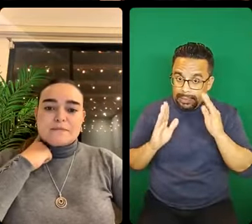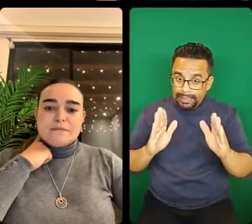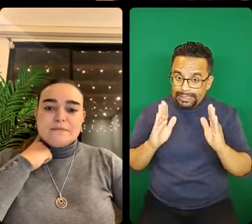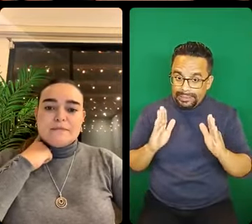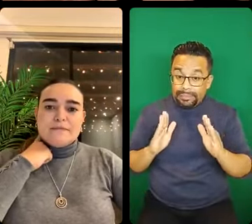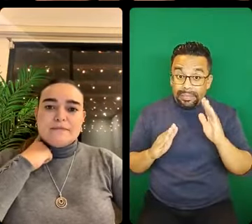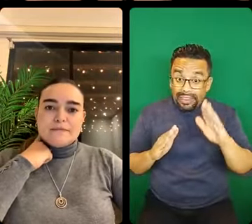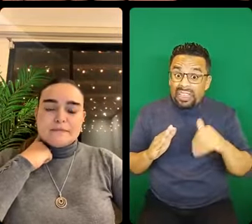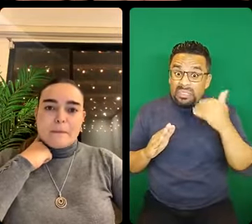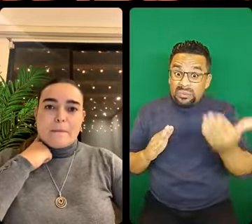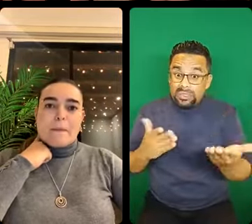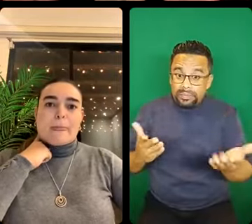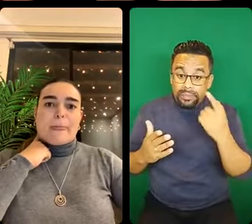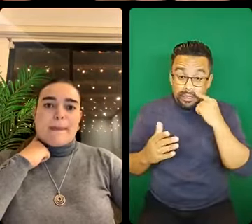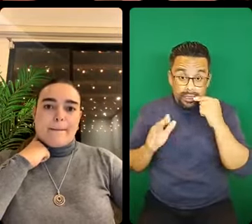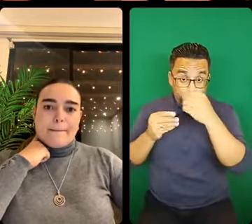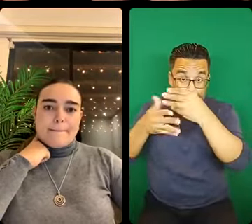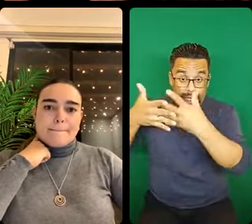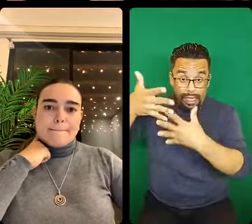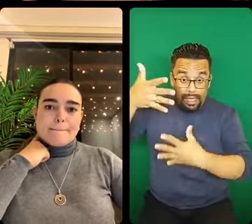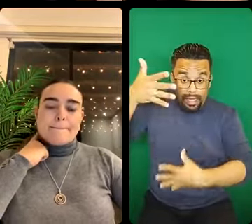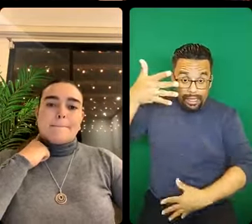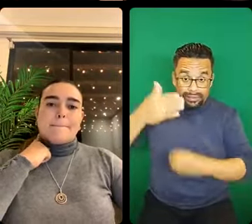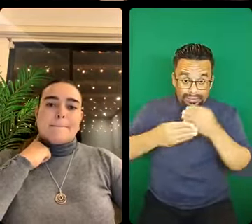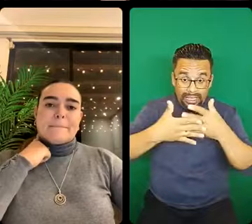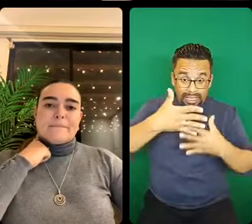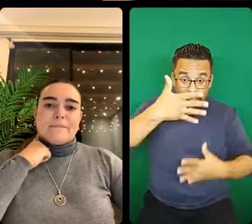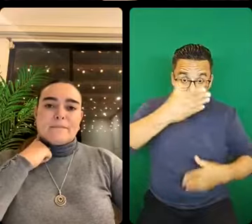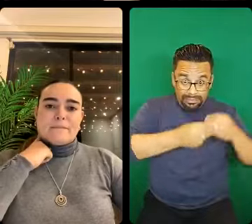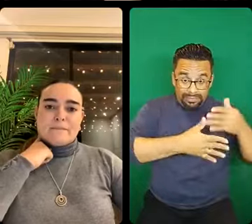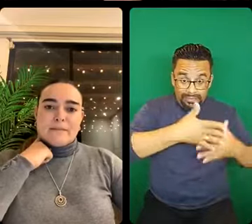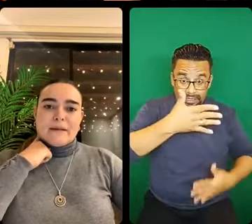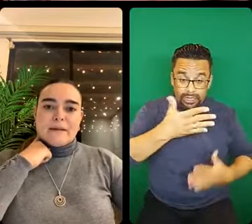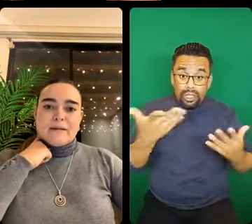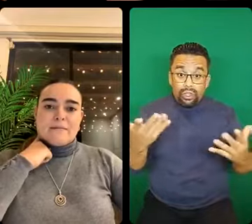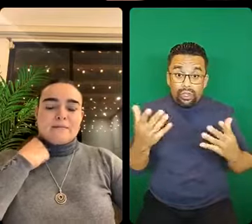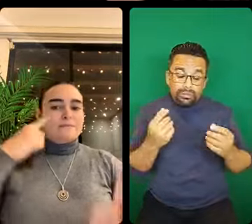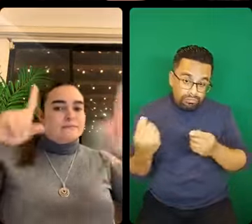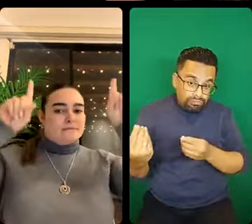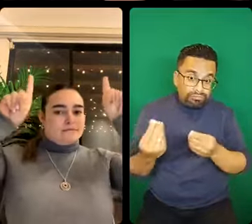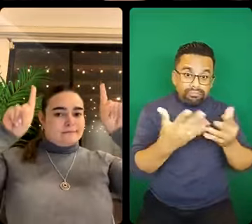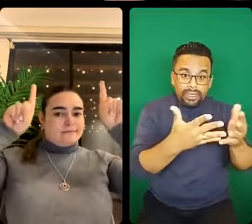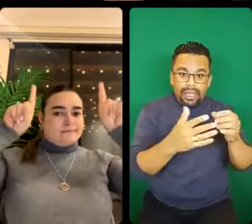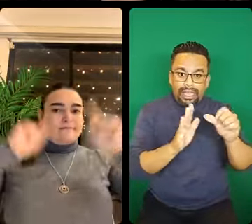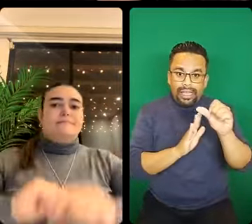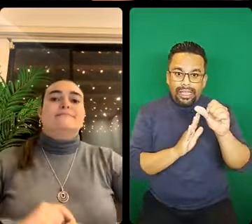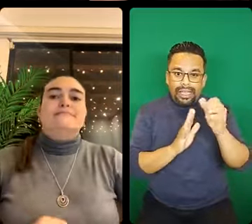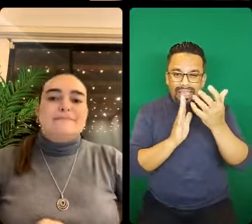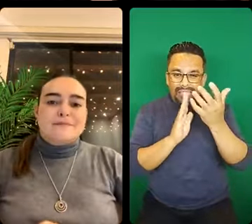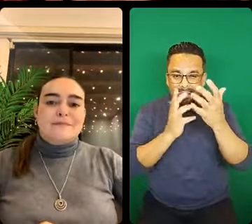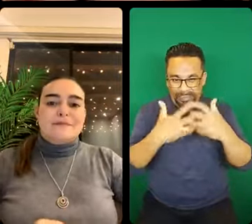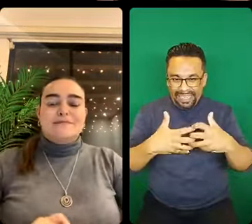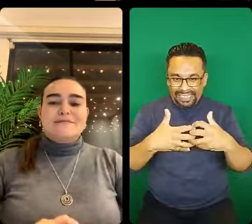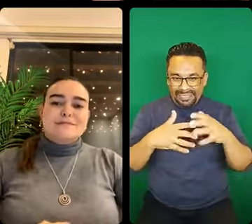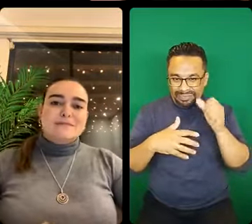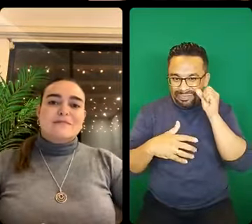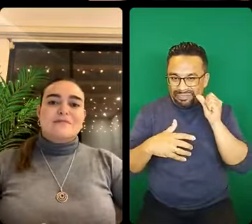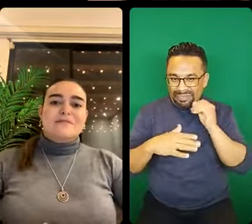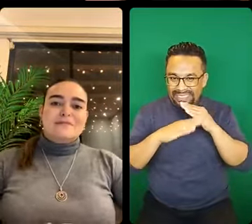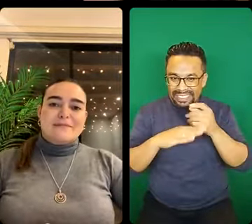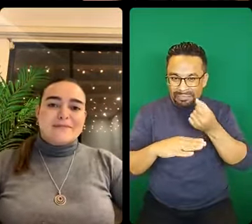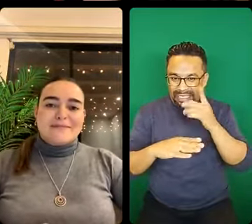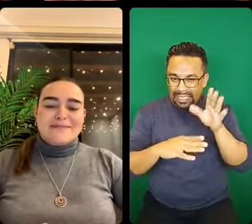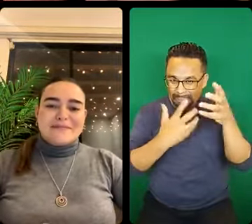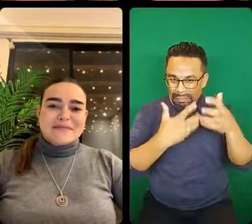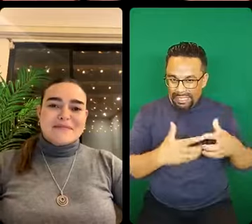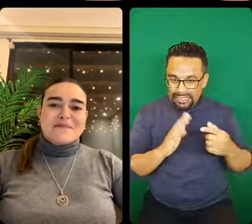este momento es que estos cortometrajes, estos cortos se van a la marca y se van a los jurados. Y empiezan a calificar,